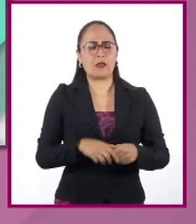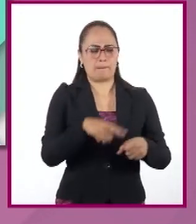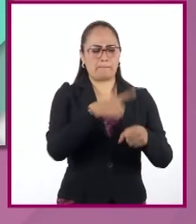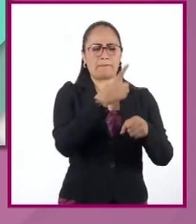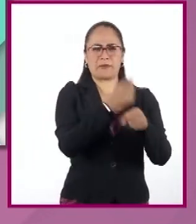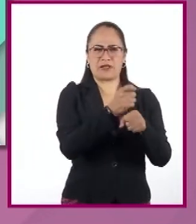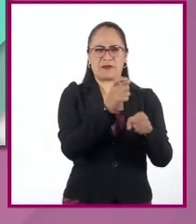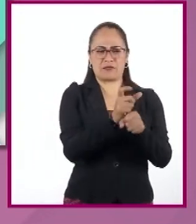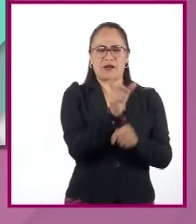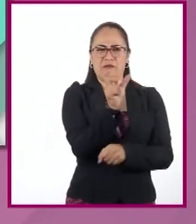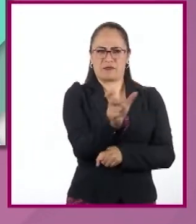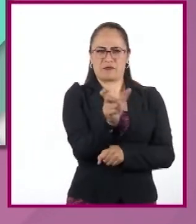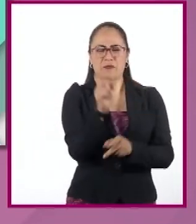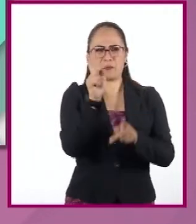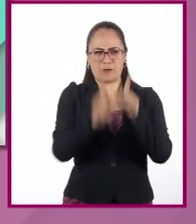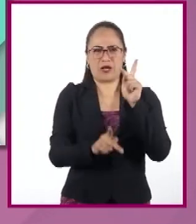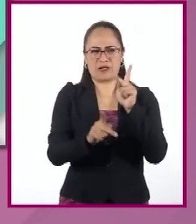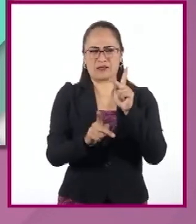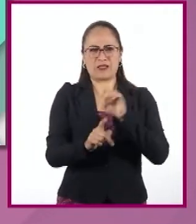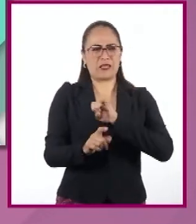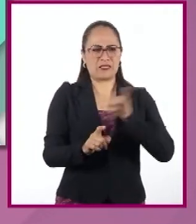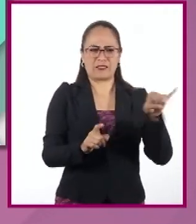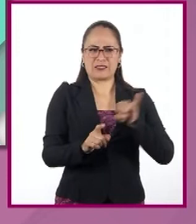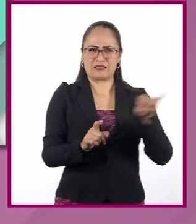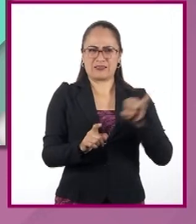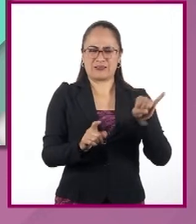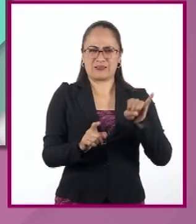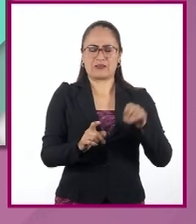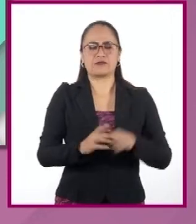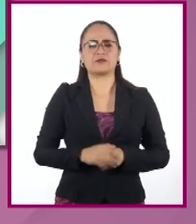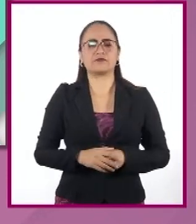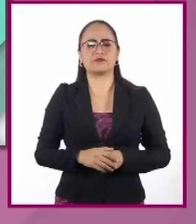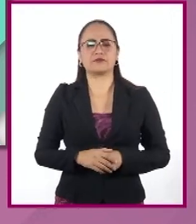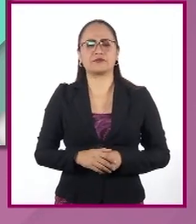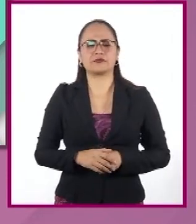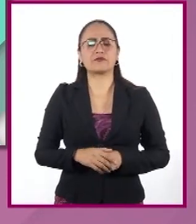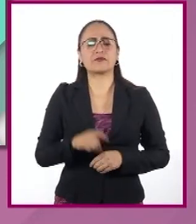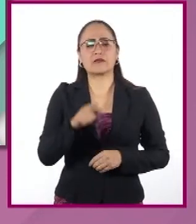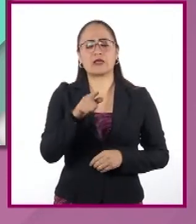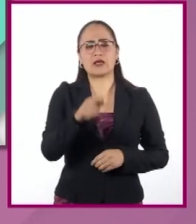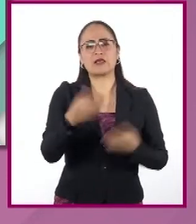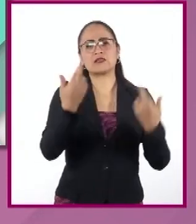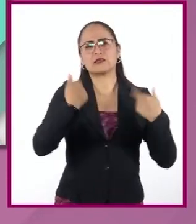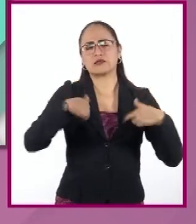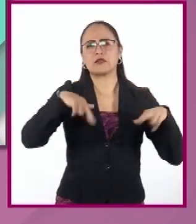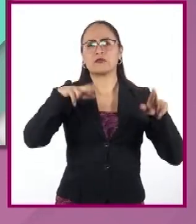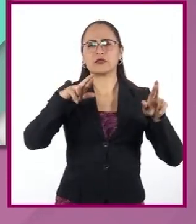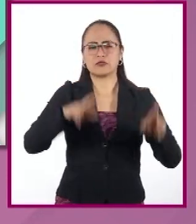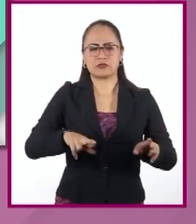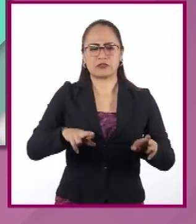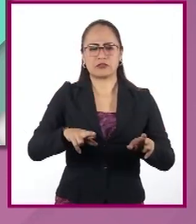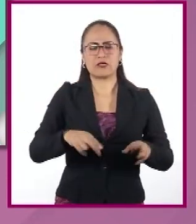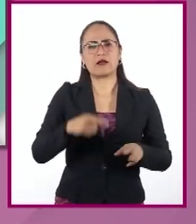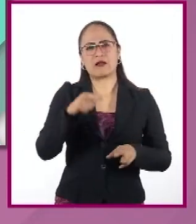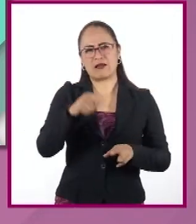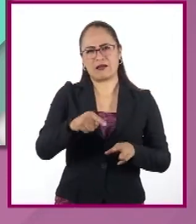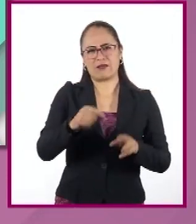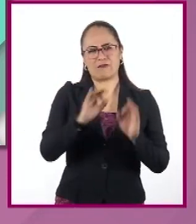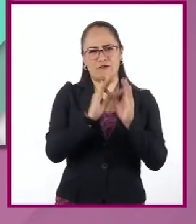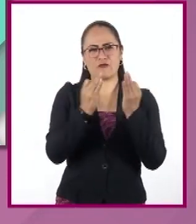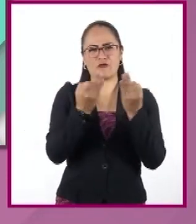miembro se encuentra del lado izquierdo de la igualdad, el cual está representado por la expresión